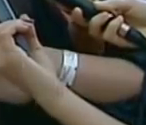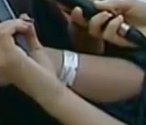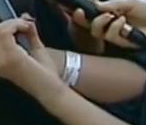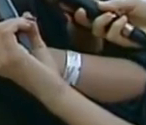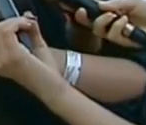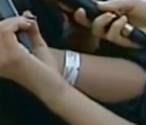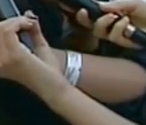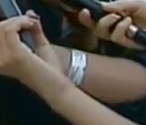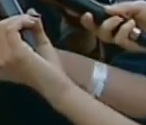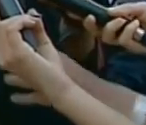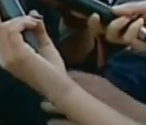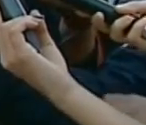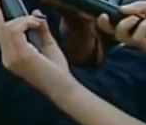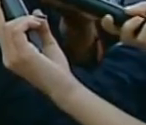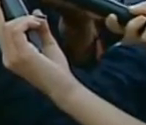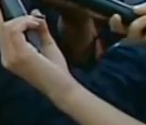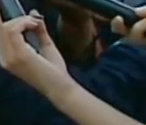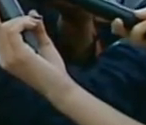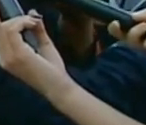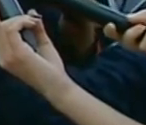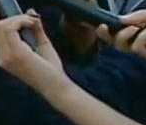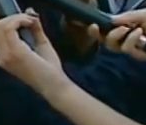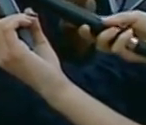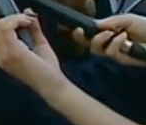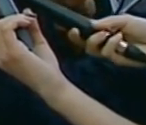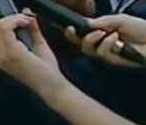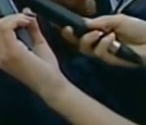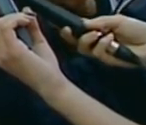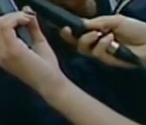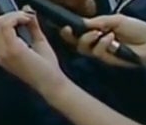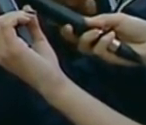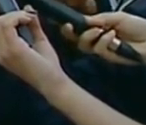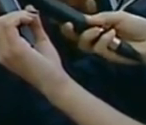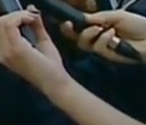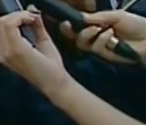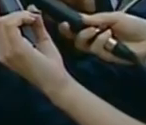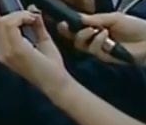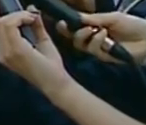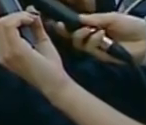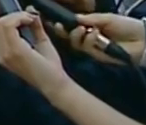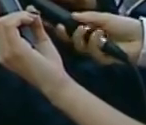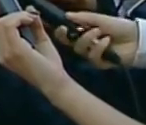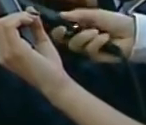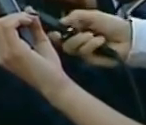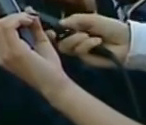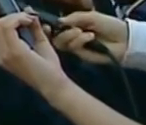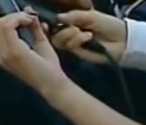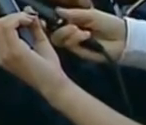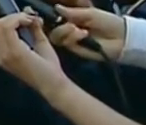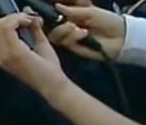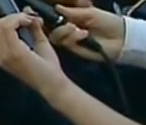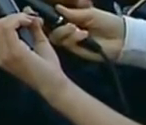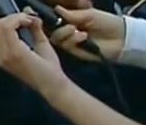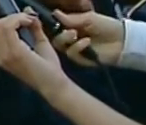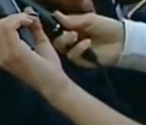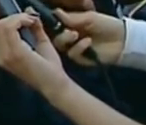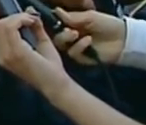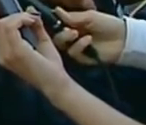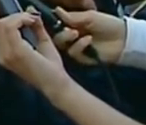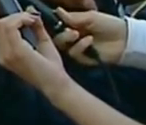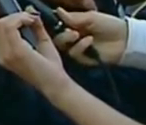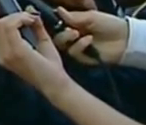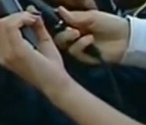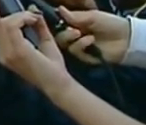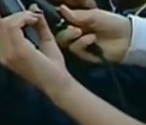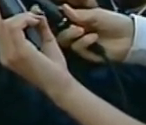establecer relaciones con Venezuela, en este caso comerciales, por la vía del Petro. Incluso empresarios